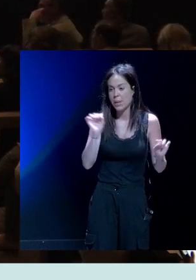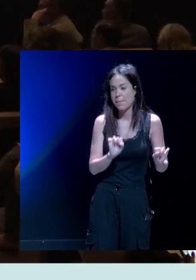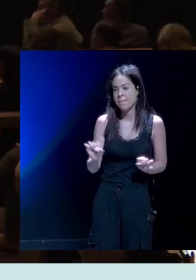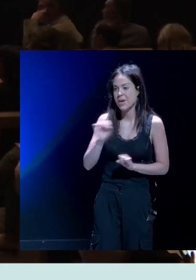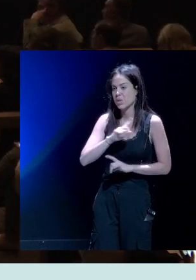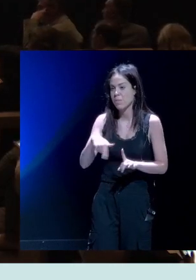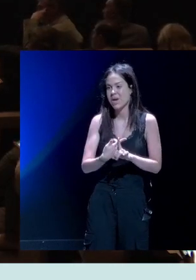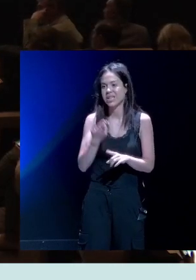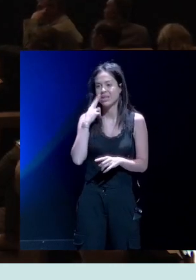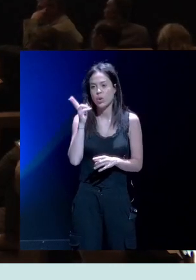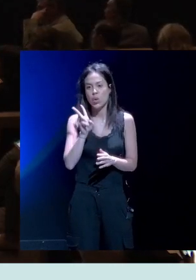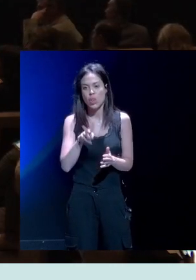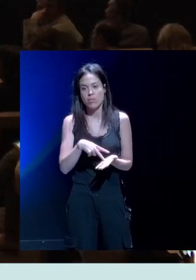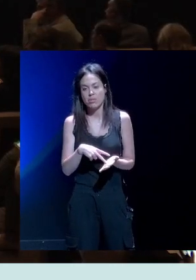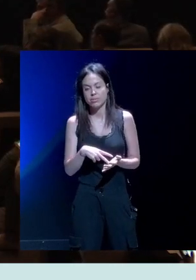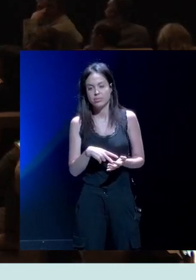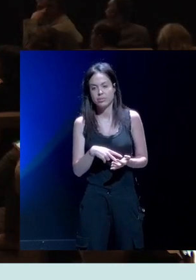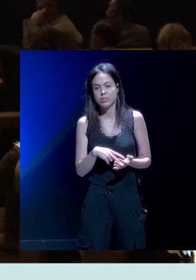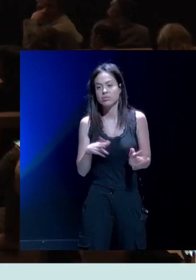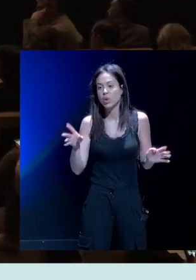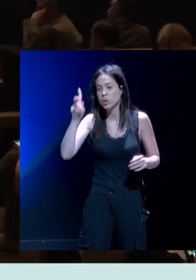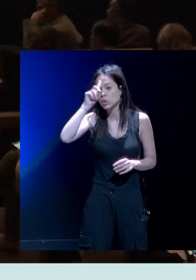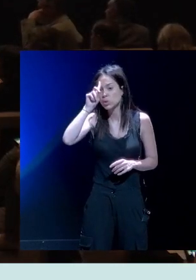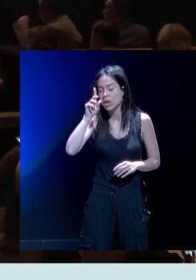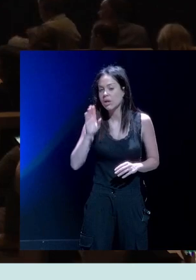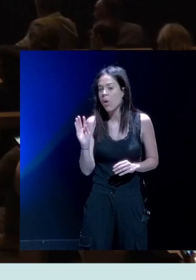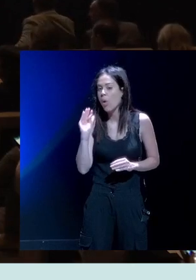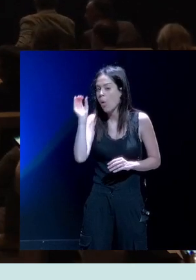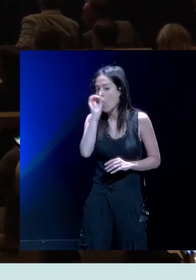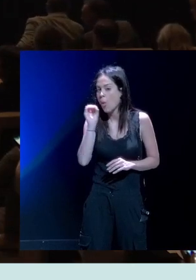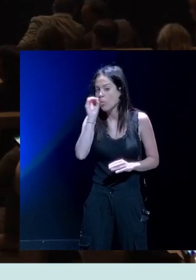reconocimiento de los que nos hablabas. Entonces, no sé tu opinión